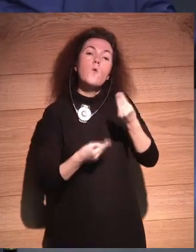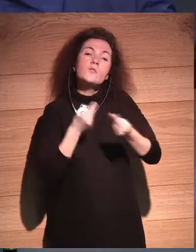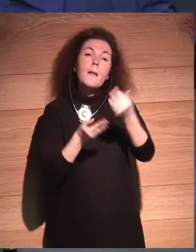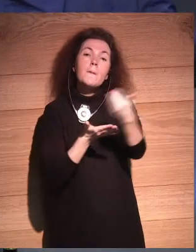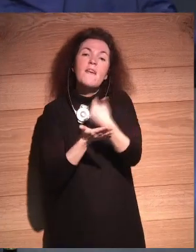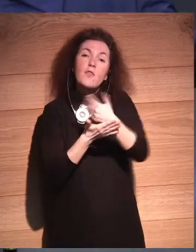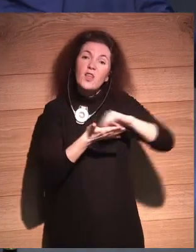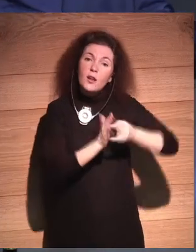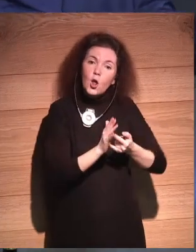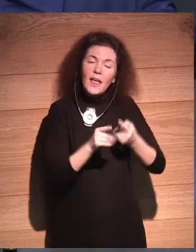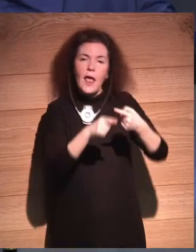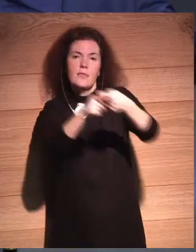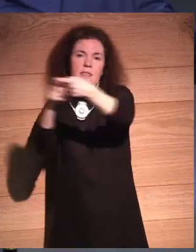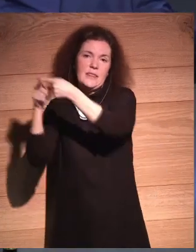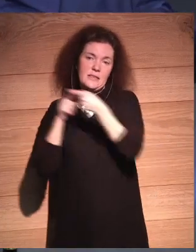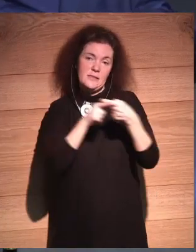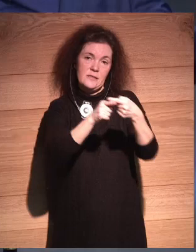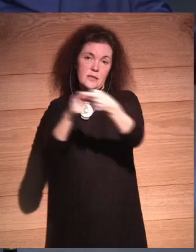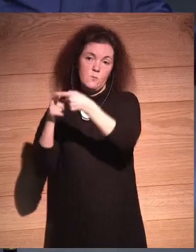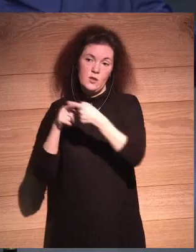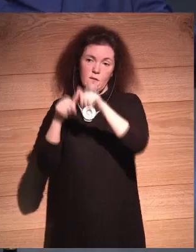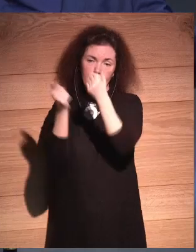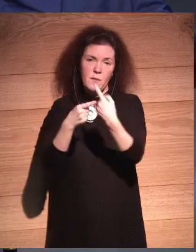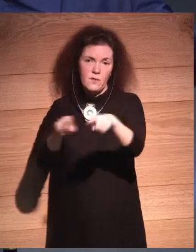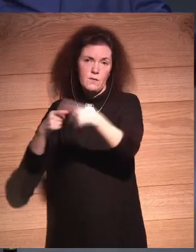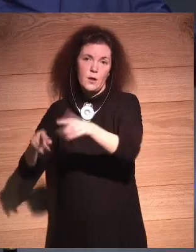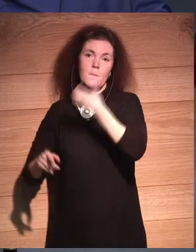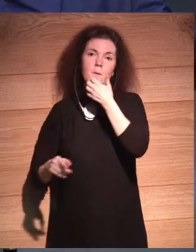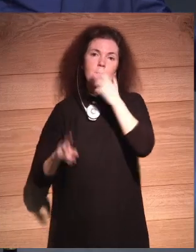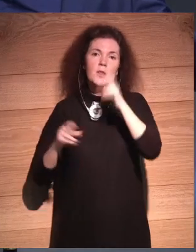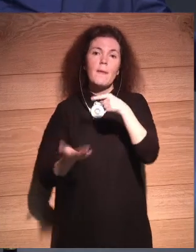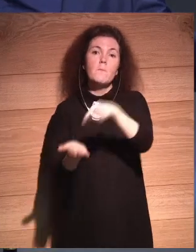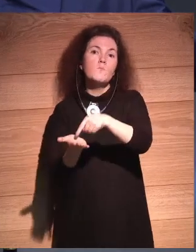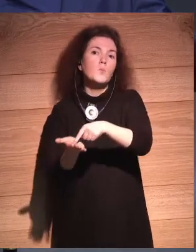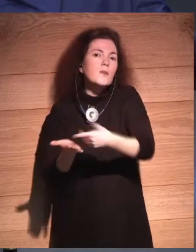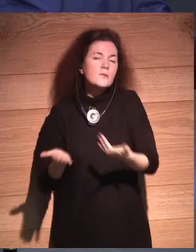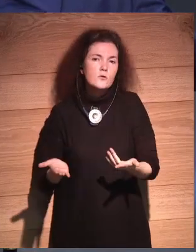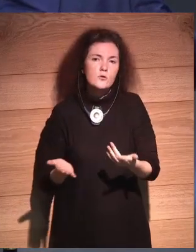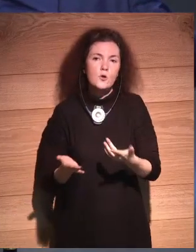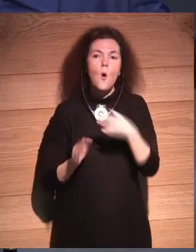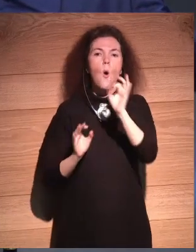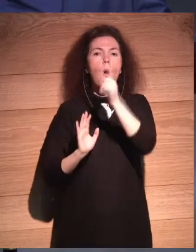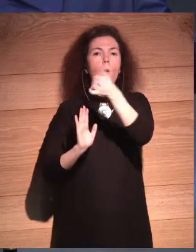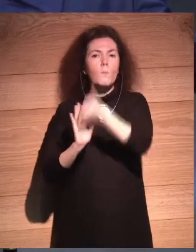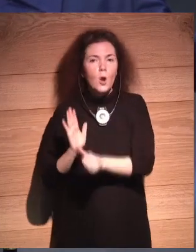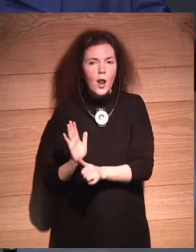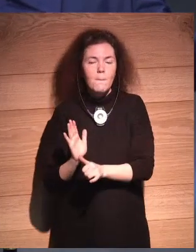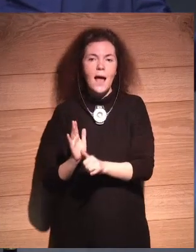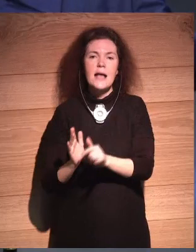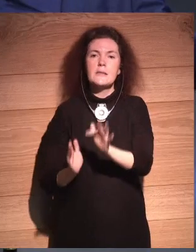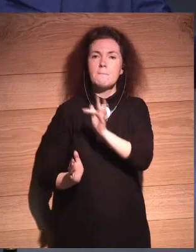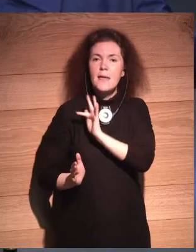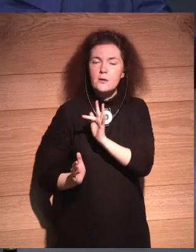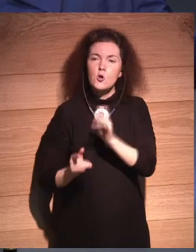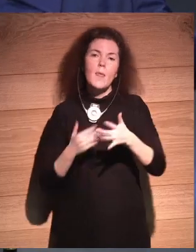de la tecnología y redistribuirlo de muchas maneras, como por ejemplo con los impuestos, con programas de mérito,